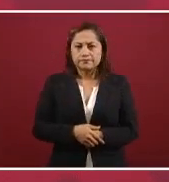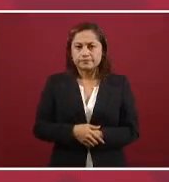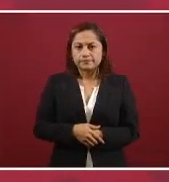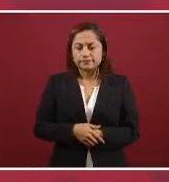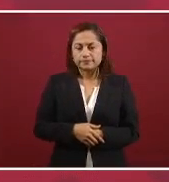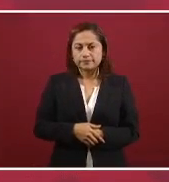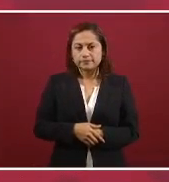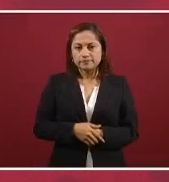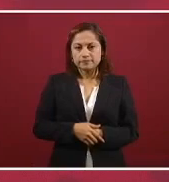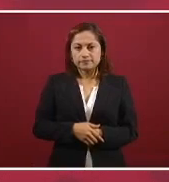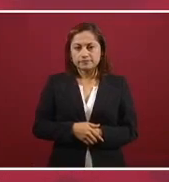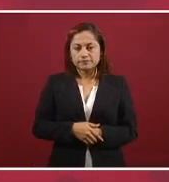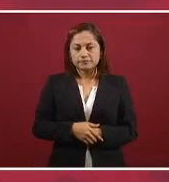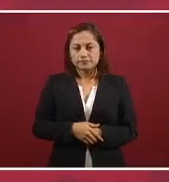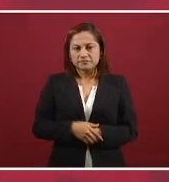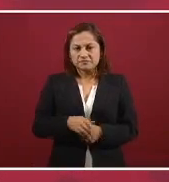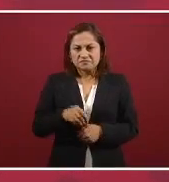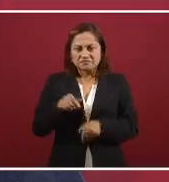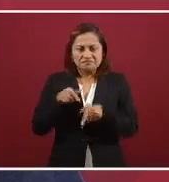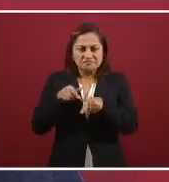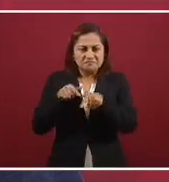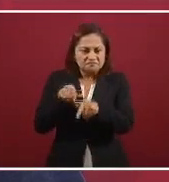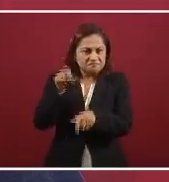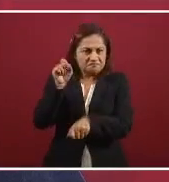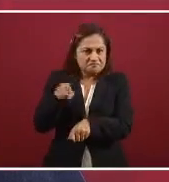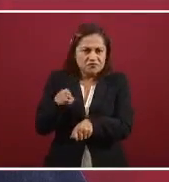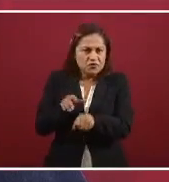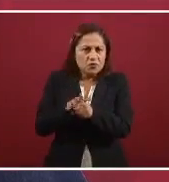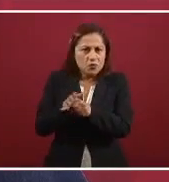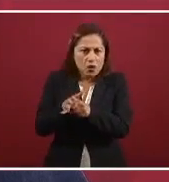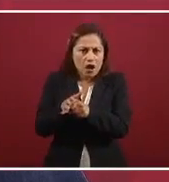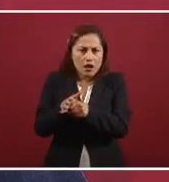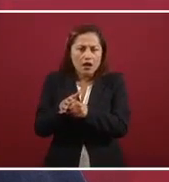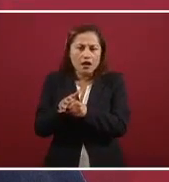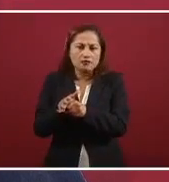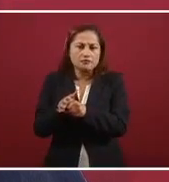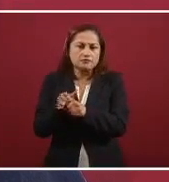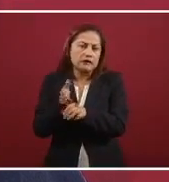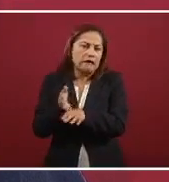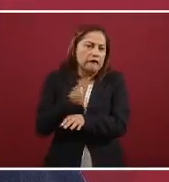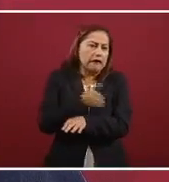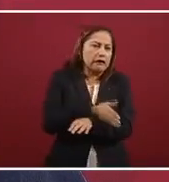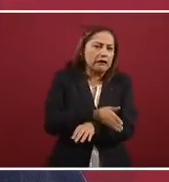lo establecido, el statu quo.